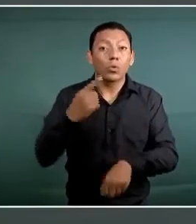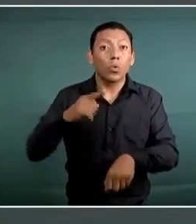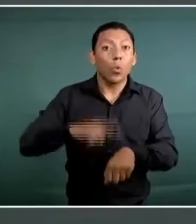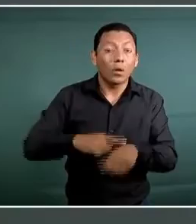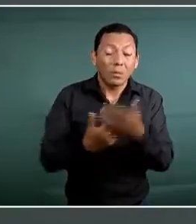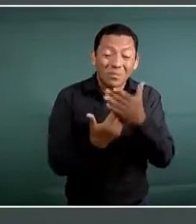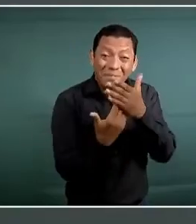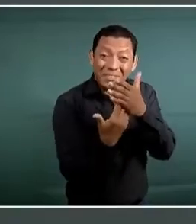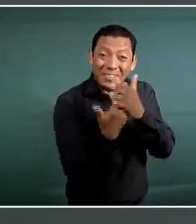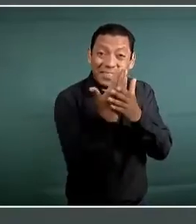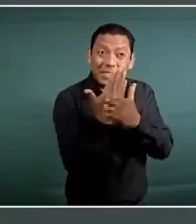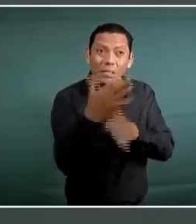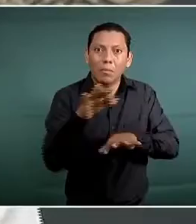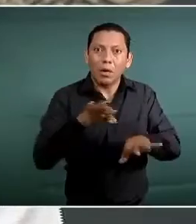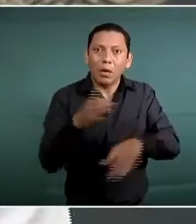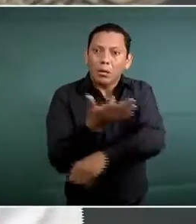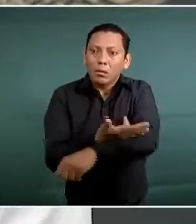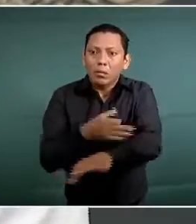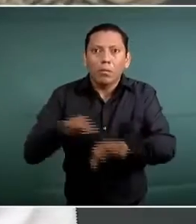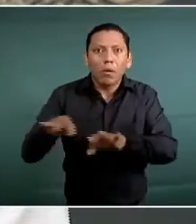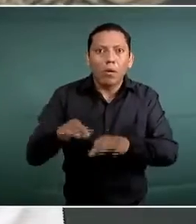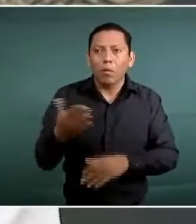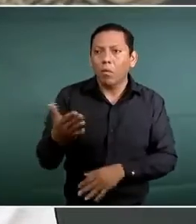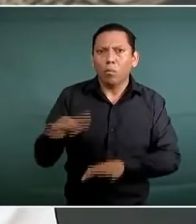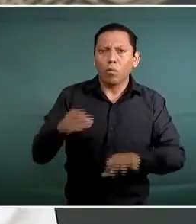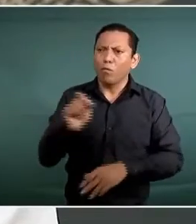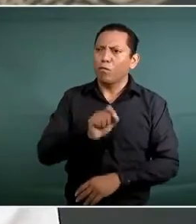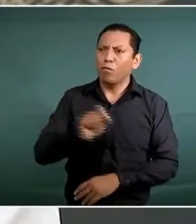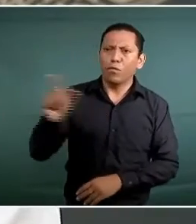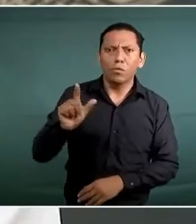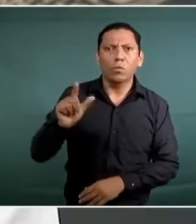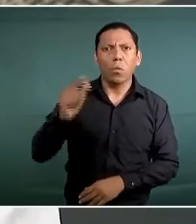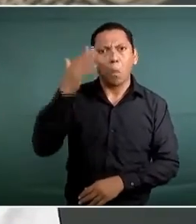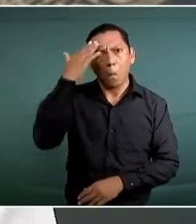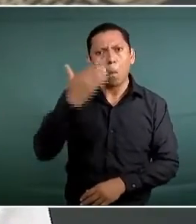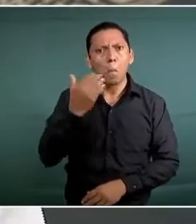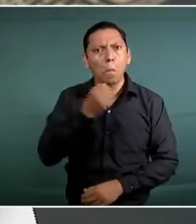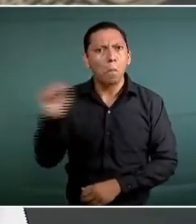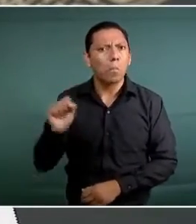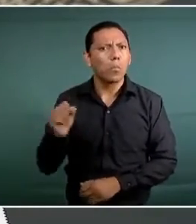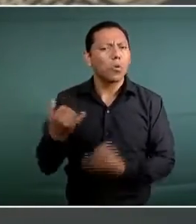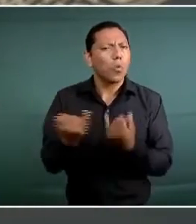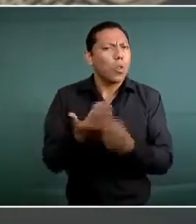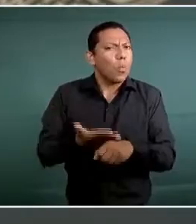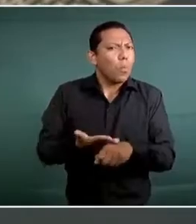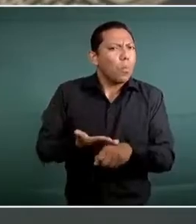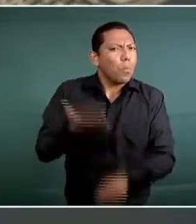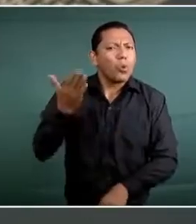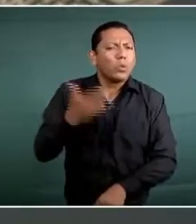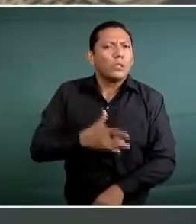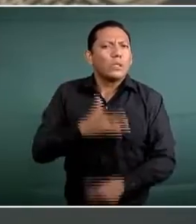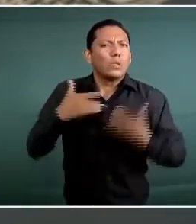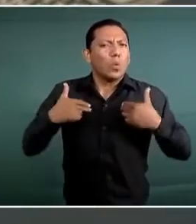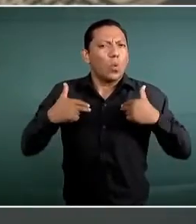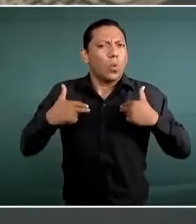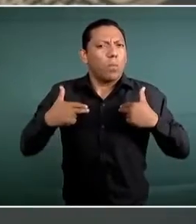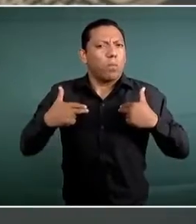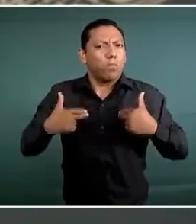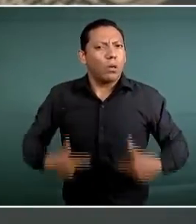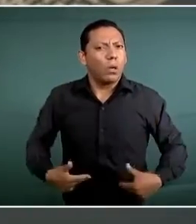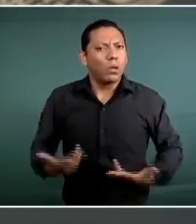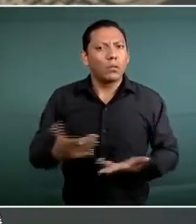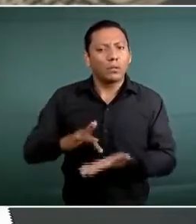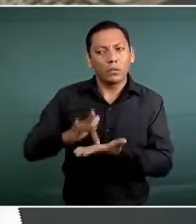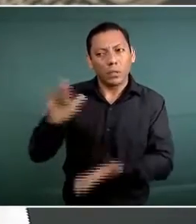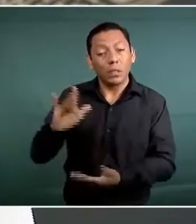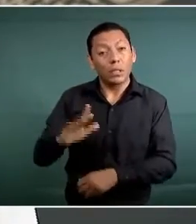turno, no solamente son profesionales en su trabajo, también son muy humanos. Y